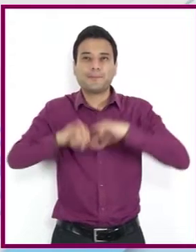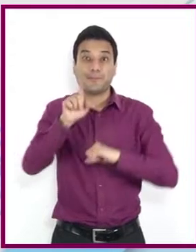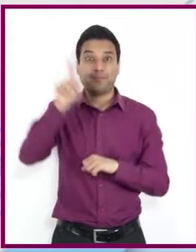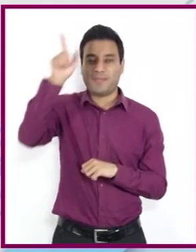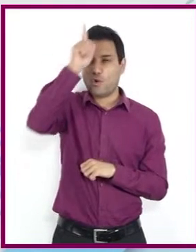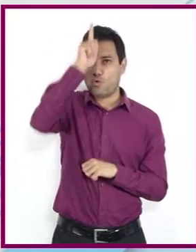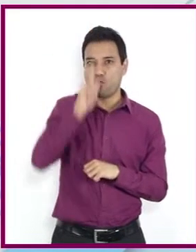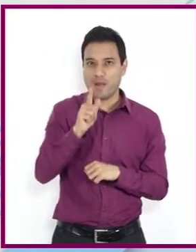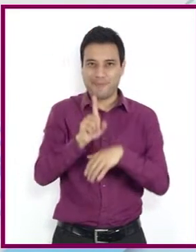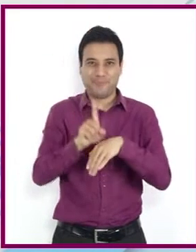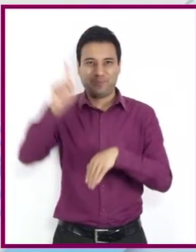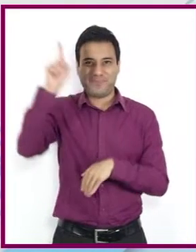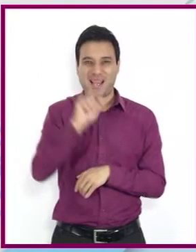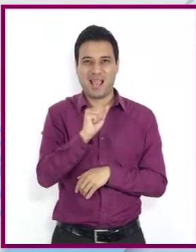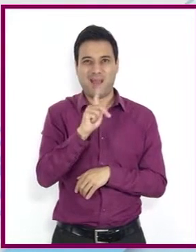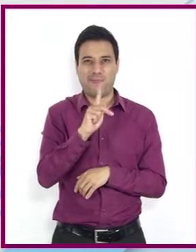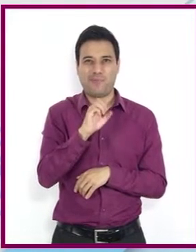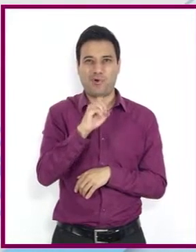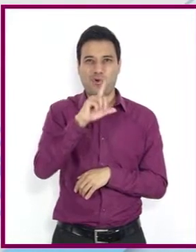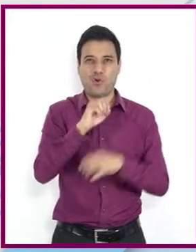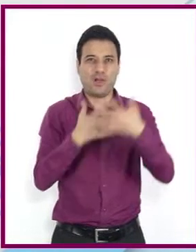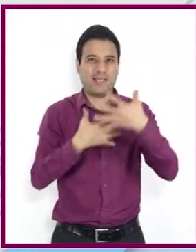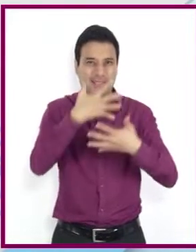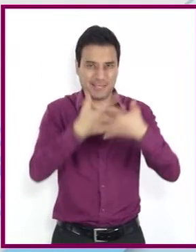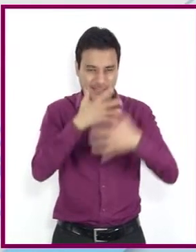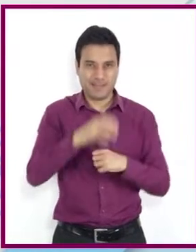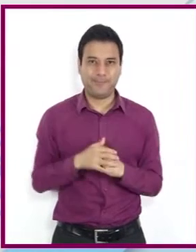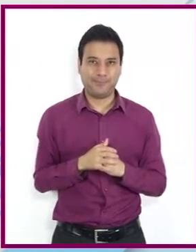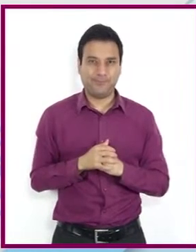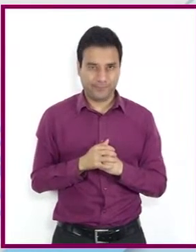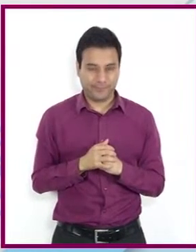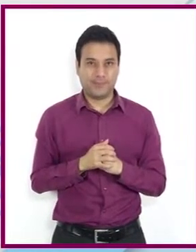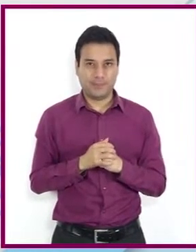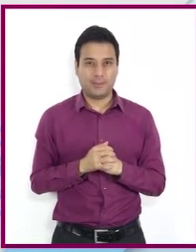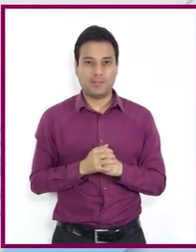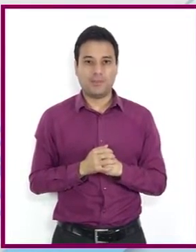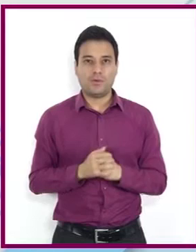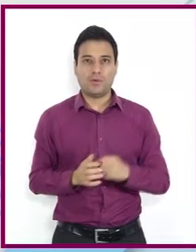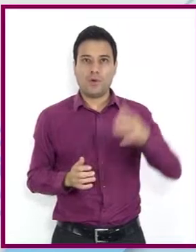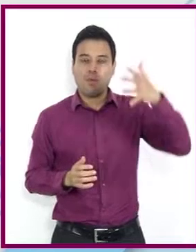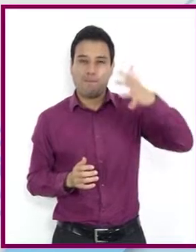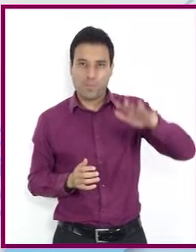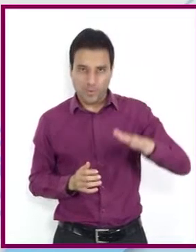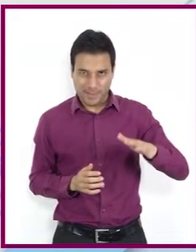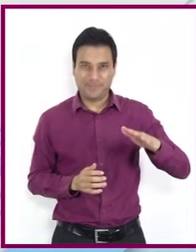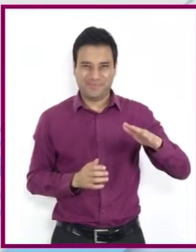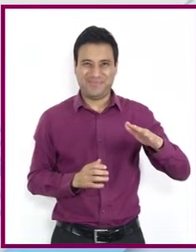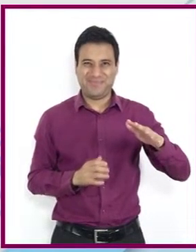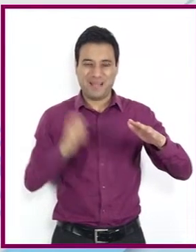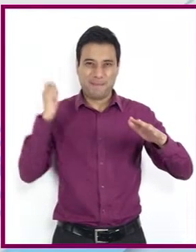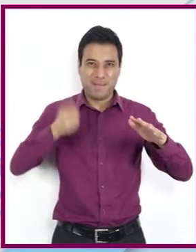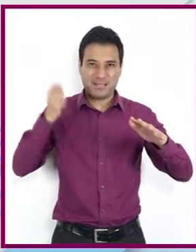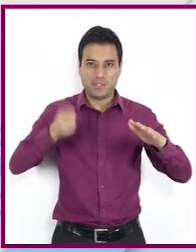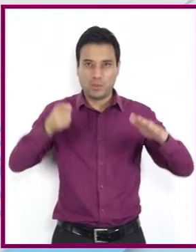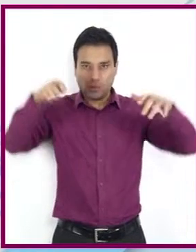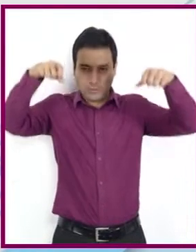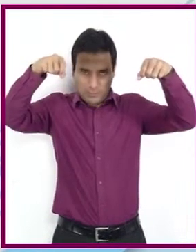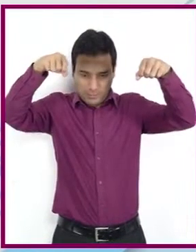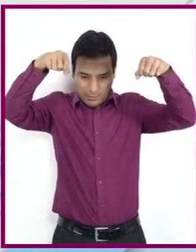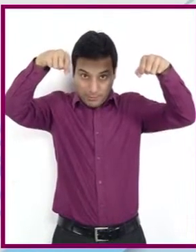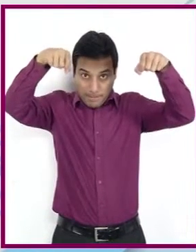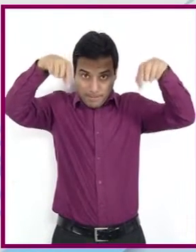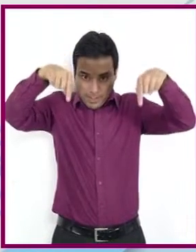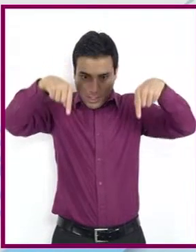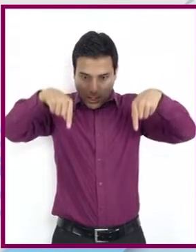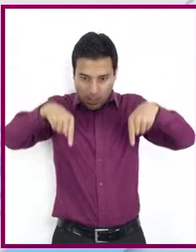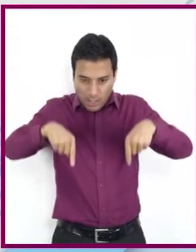la misión del Apolo 15, dejando caer una pluma y un martillo de sus manos. Debido a la falta de atmósfera lunar, no